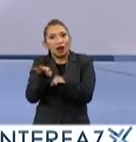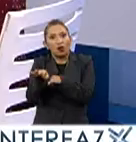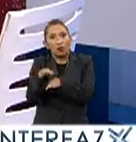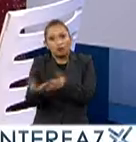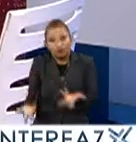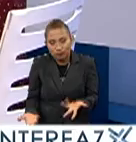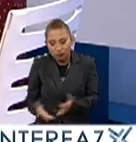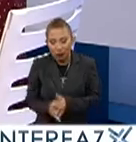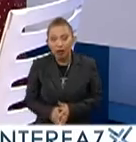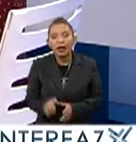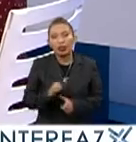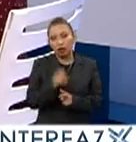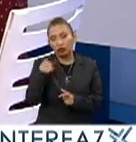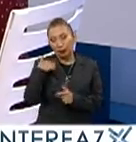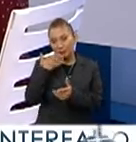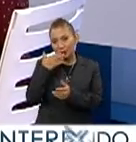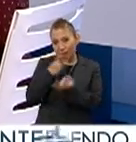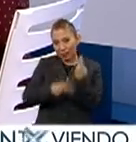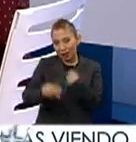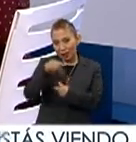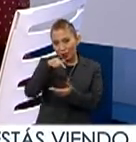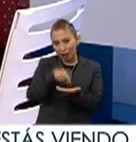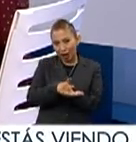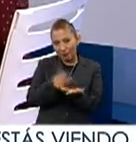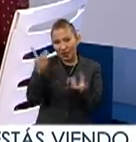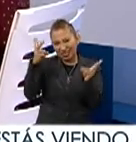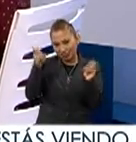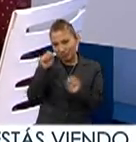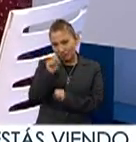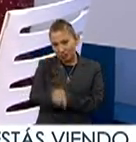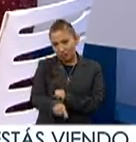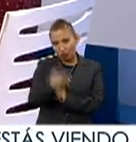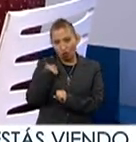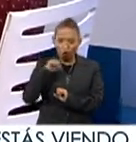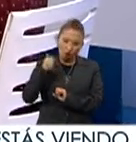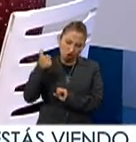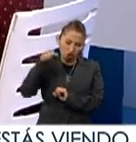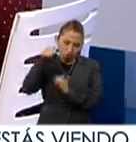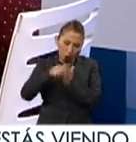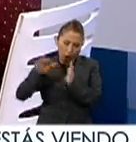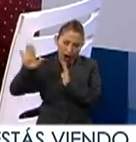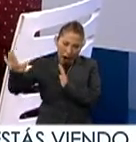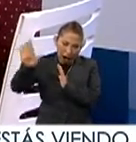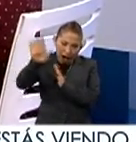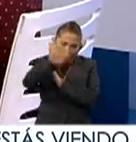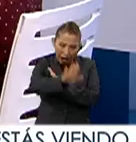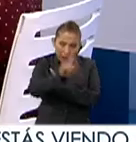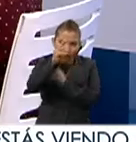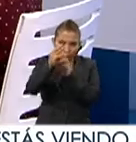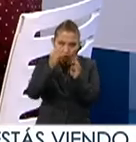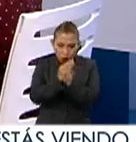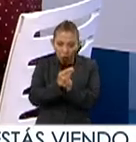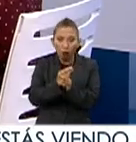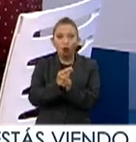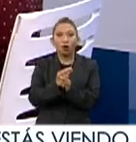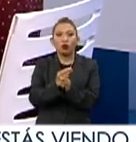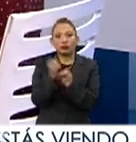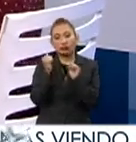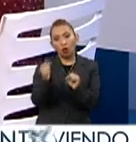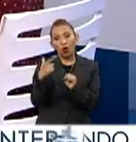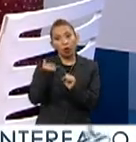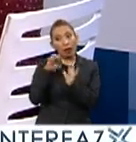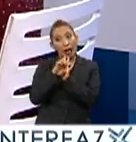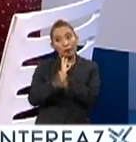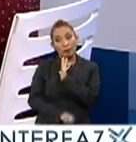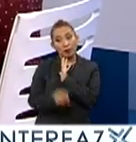laboral. Y para ello le doy la bienvenida al estudio para hablar sobre este tema, aunque en otras latitudes, en otros lugares del mundo, que seguramente